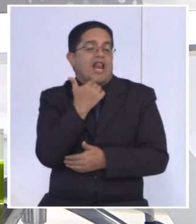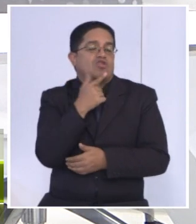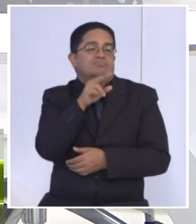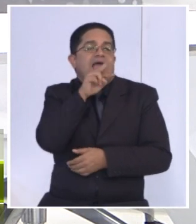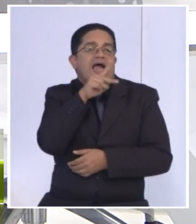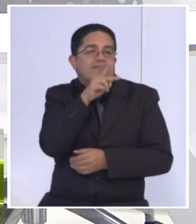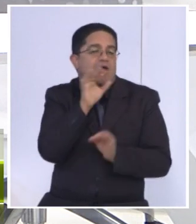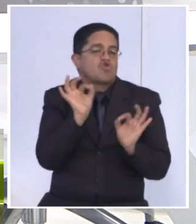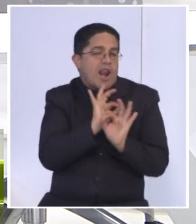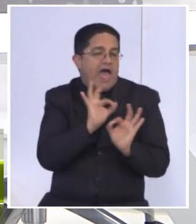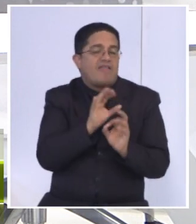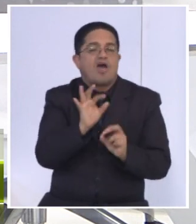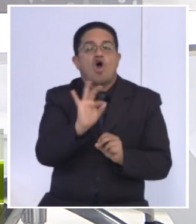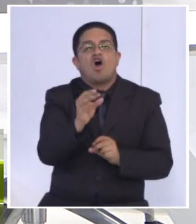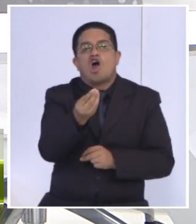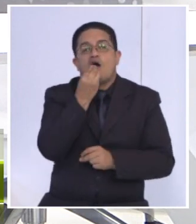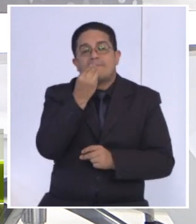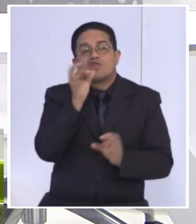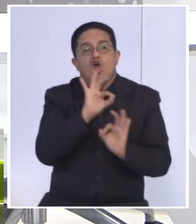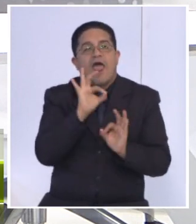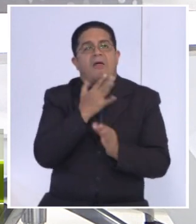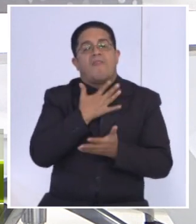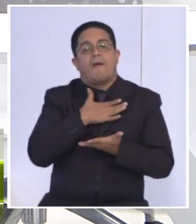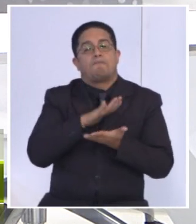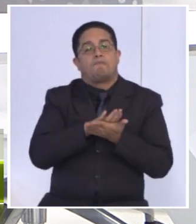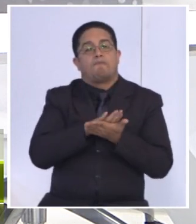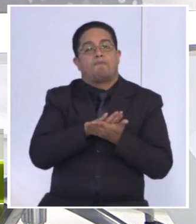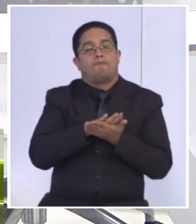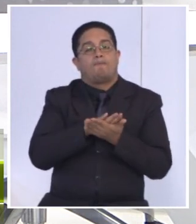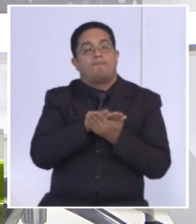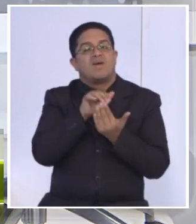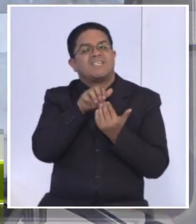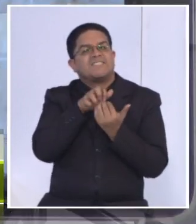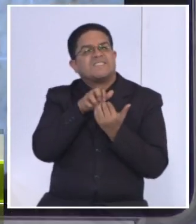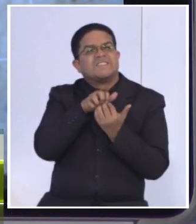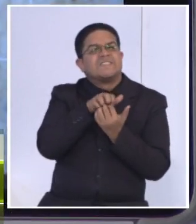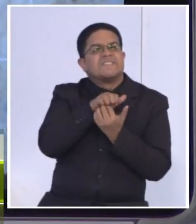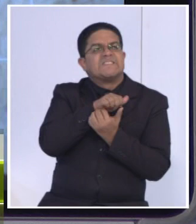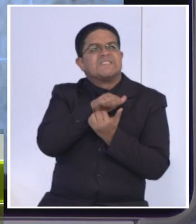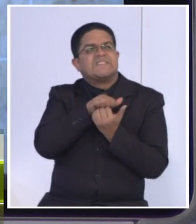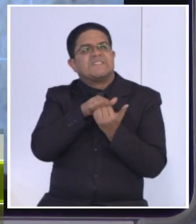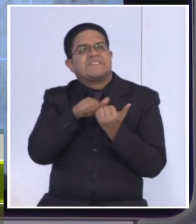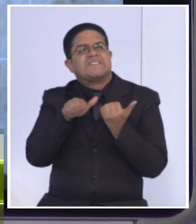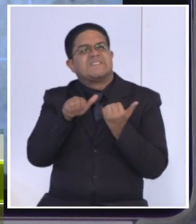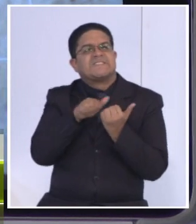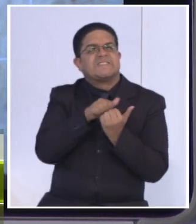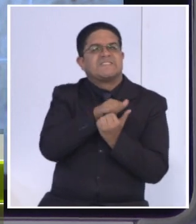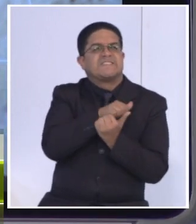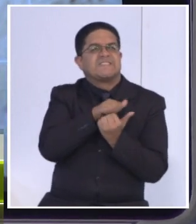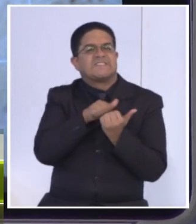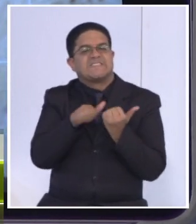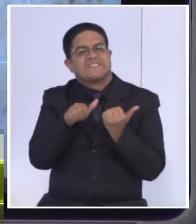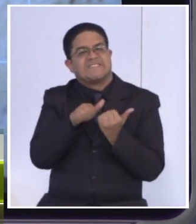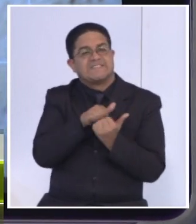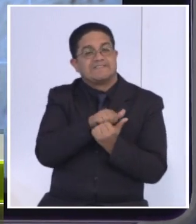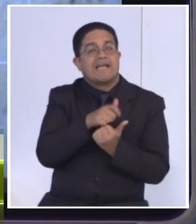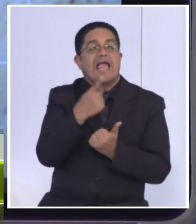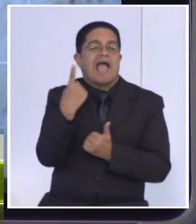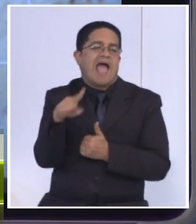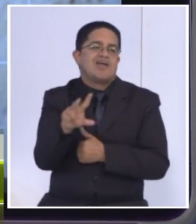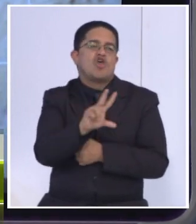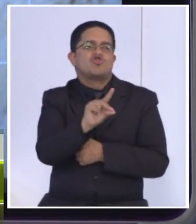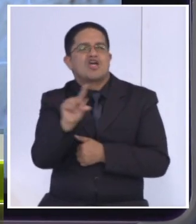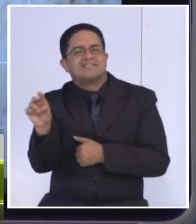hablando, que no estamos alimentándonos, tenemos esa inestabilidad en la mordida, tenemos esa carga, esos 200 a